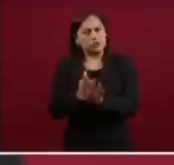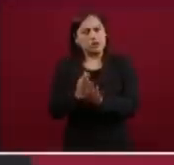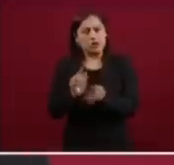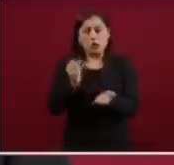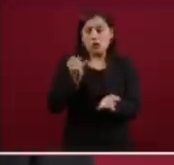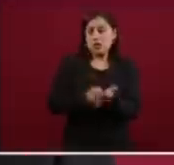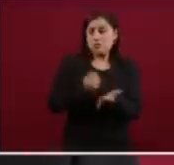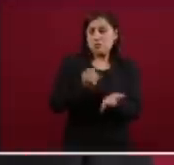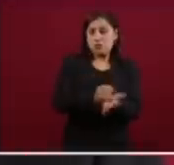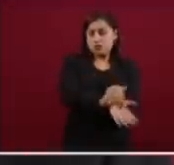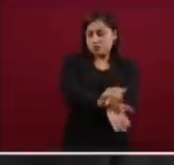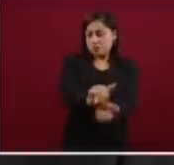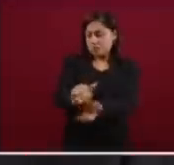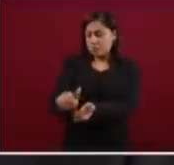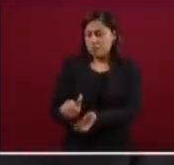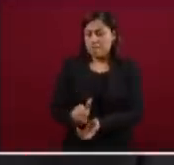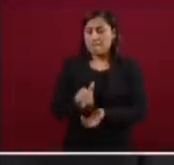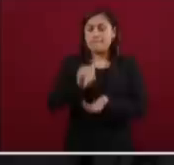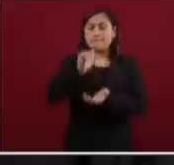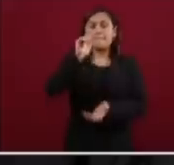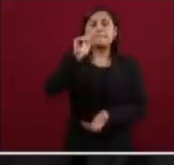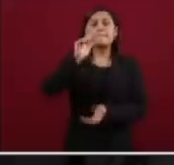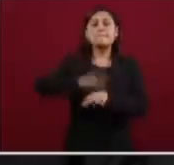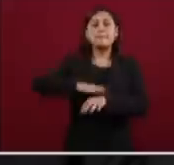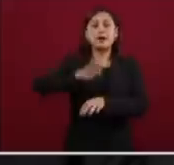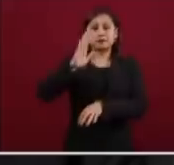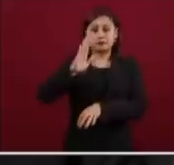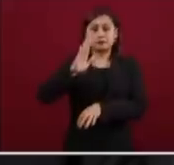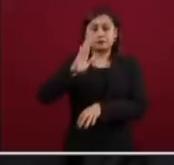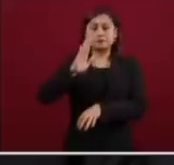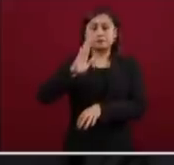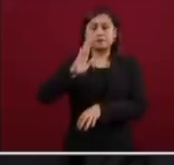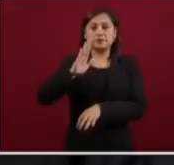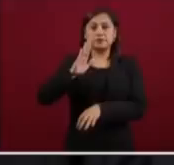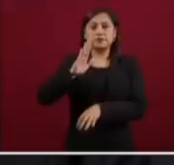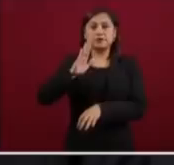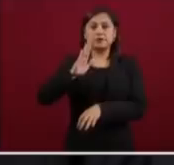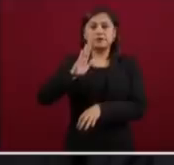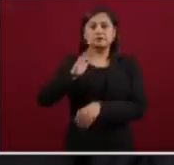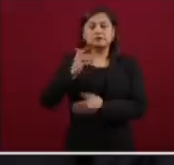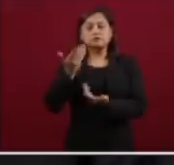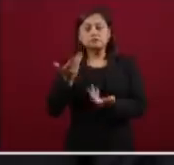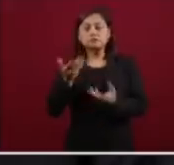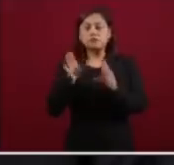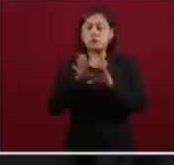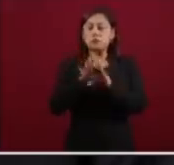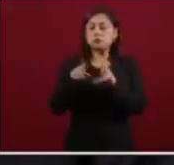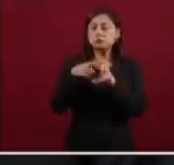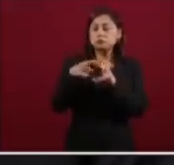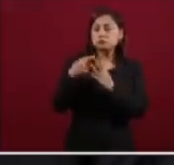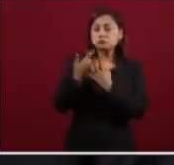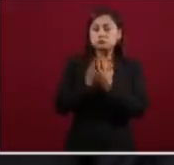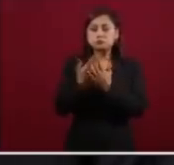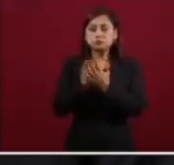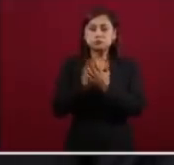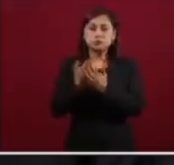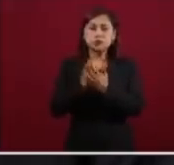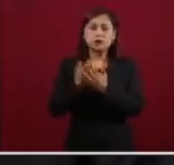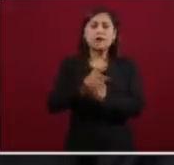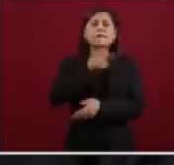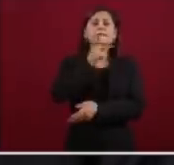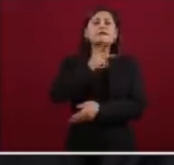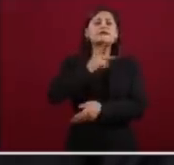vamos a que haya más déficit vamos a calcular más alto el precio del